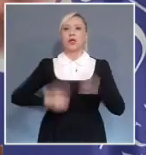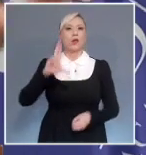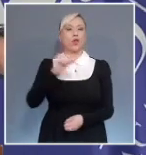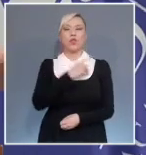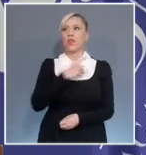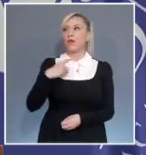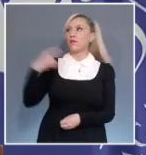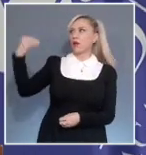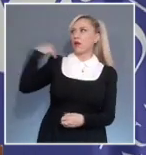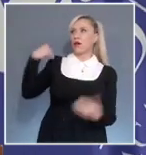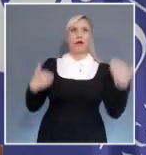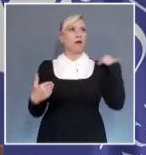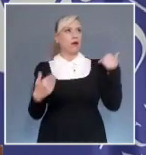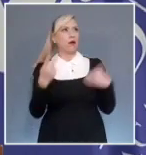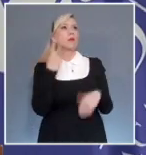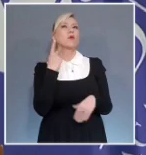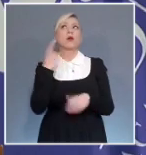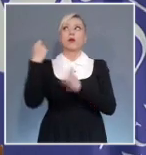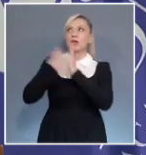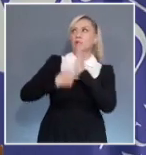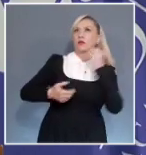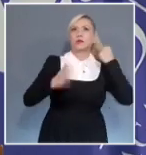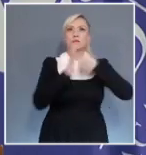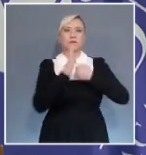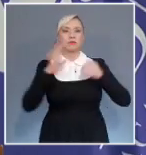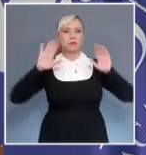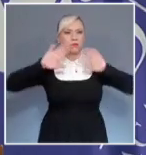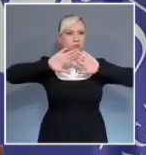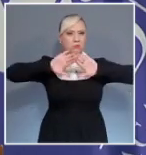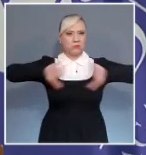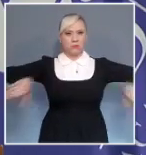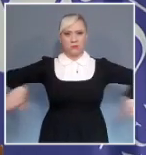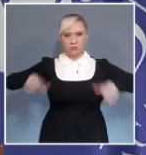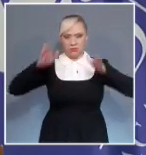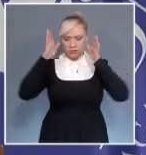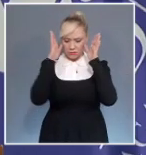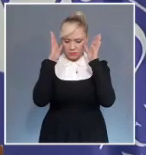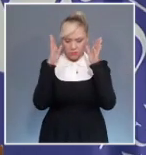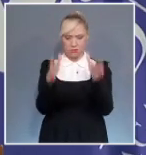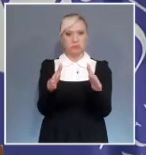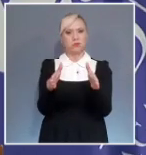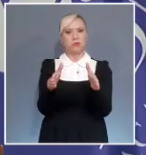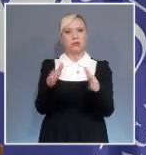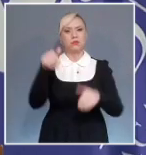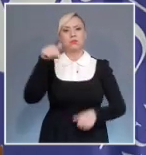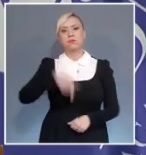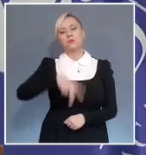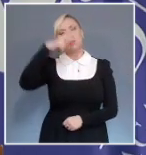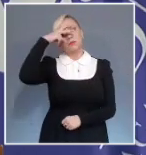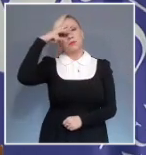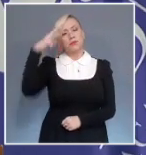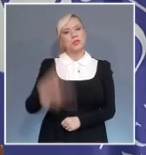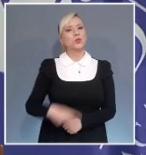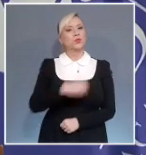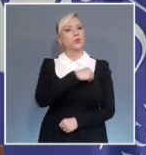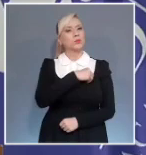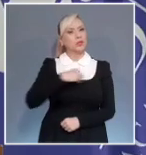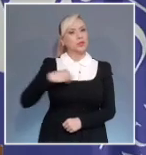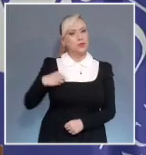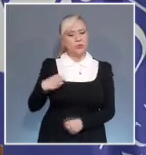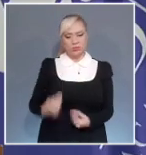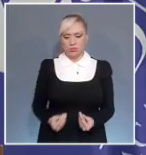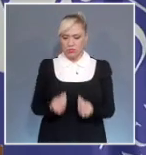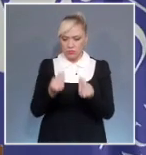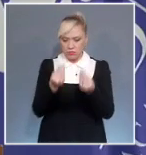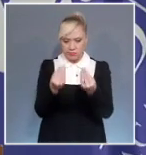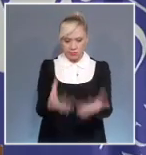en tal propósito, y esto se analiza también en el libro, es necesario que el Estado mexicano otorgue las garantías necesarias para